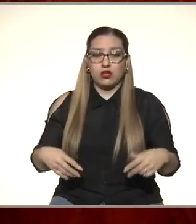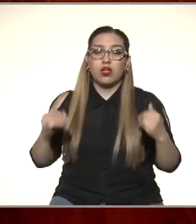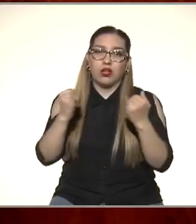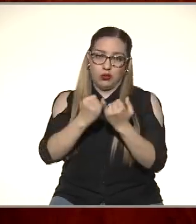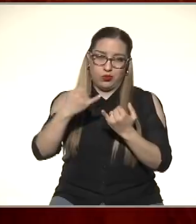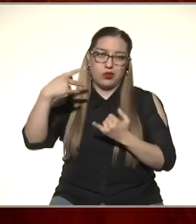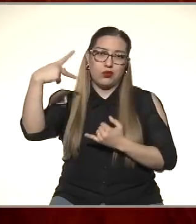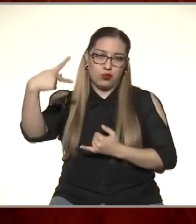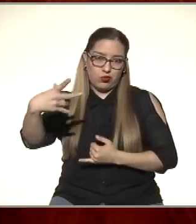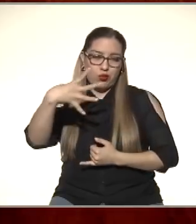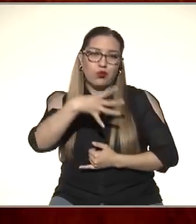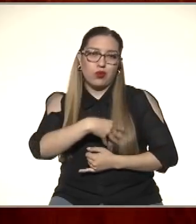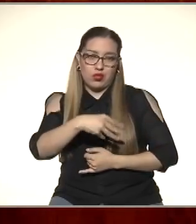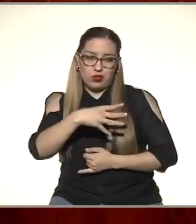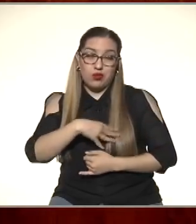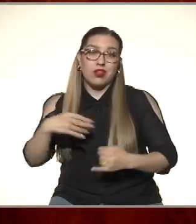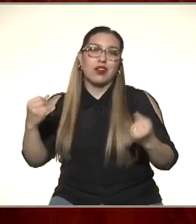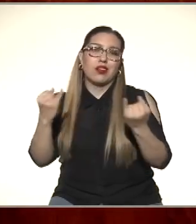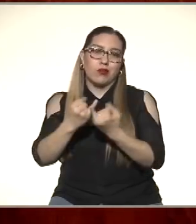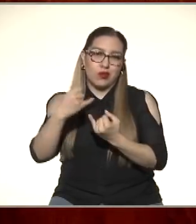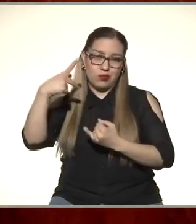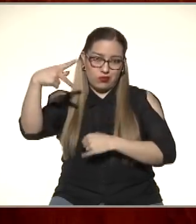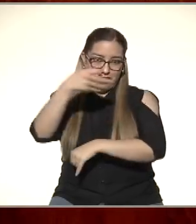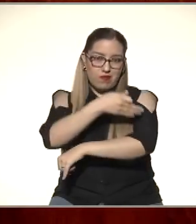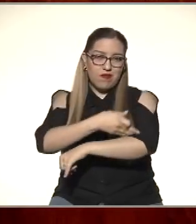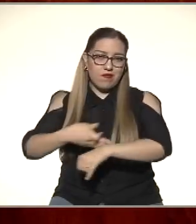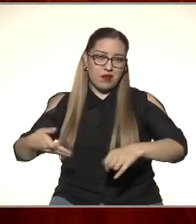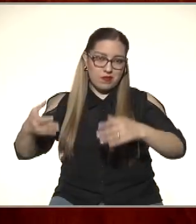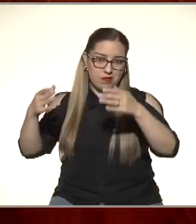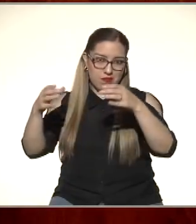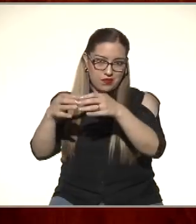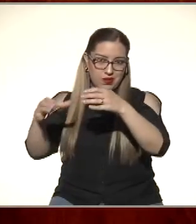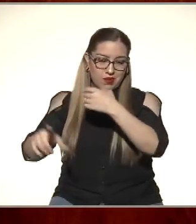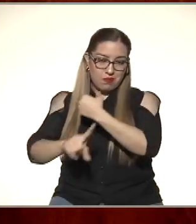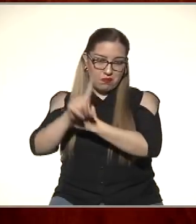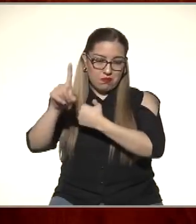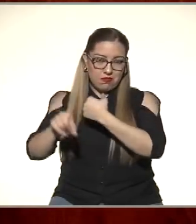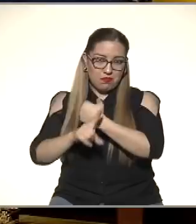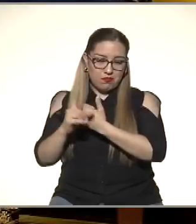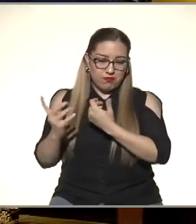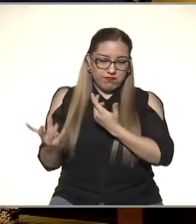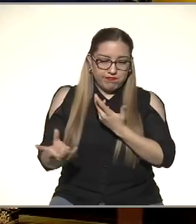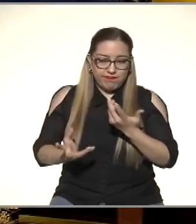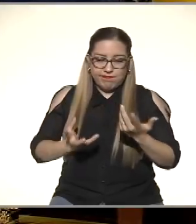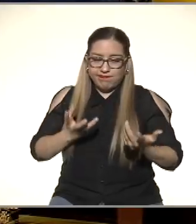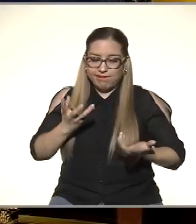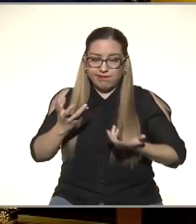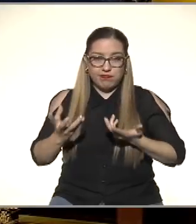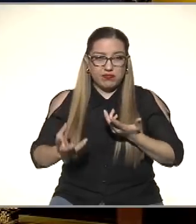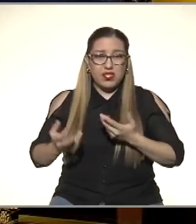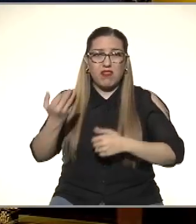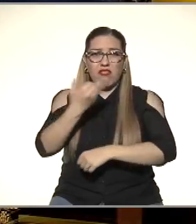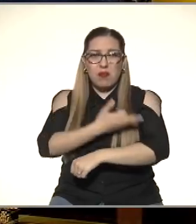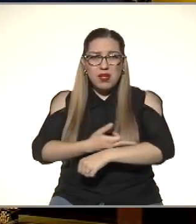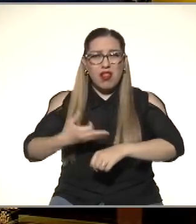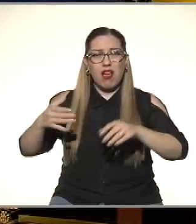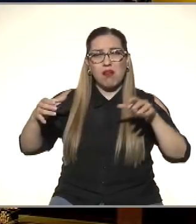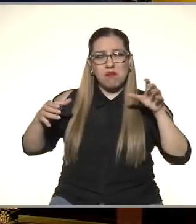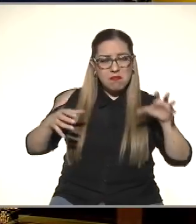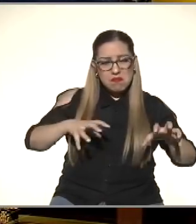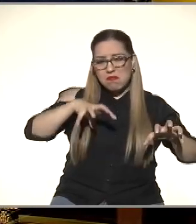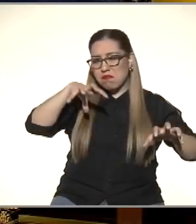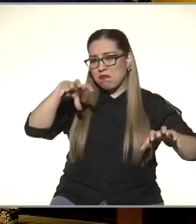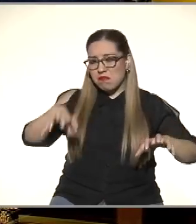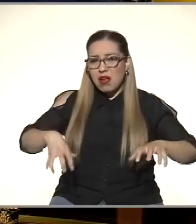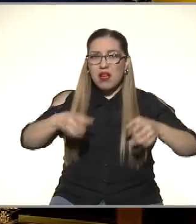hijos y también se ve involucrada. Pero además están en una familia y la familia también se entera. Y la